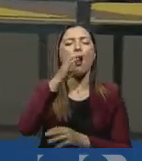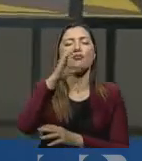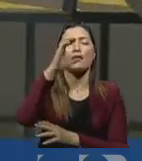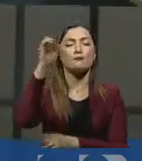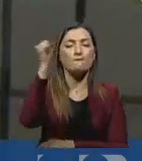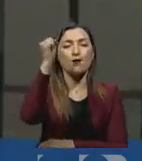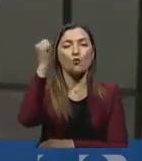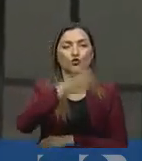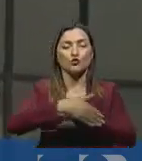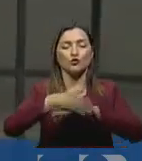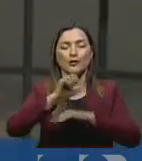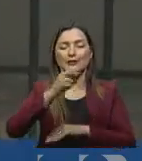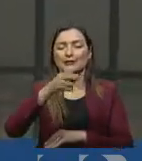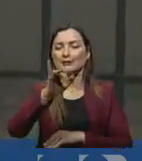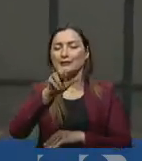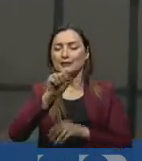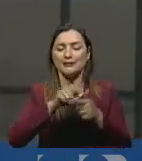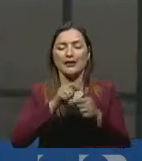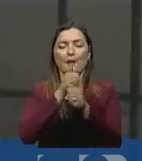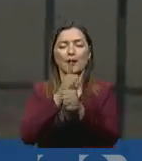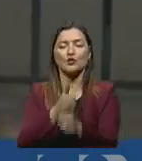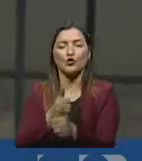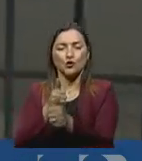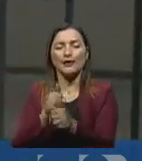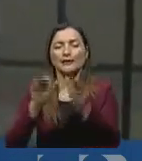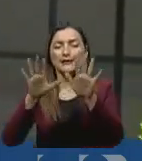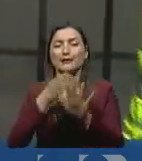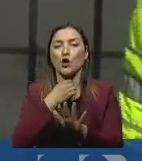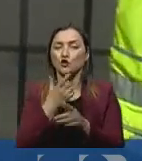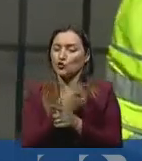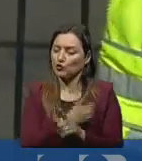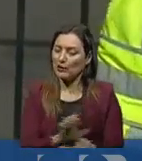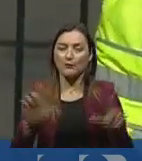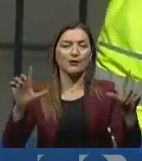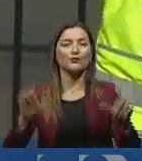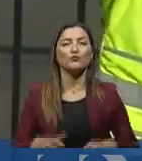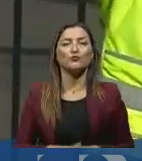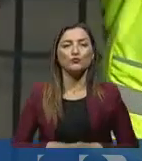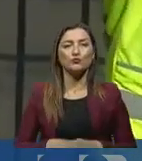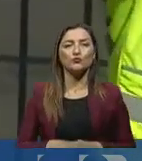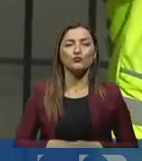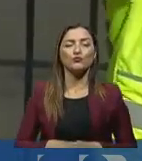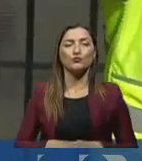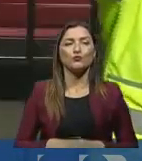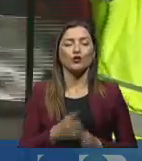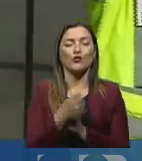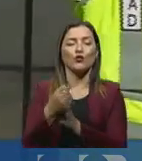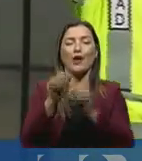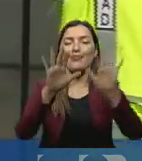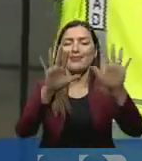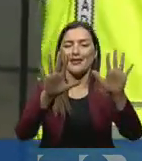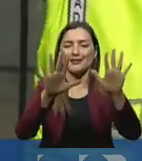la venida de los chiris la avenida amazonas y la avenida 10 de agosto además 10 unidades de la